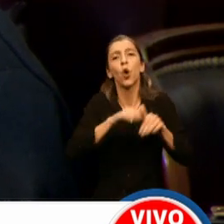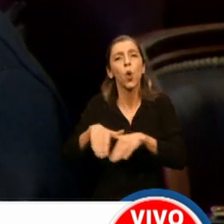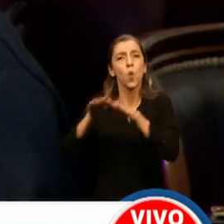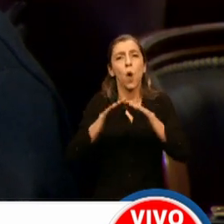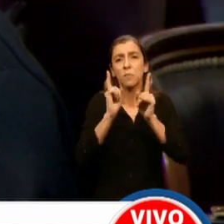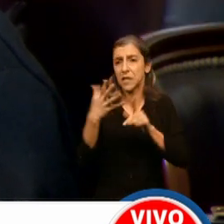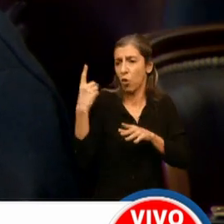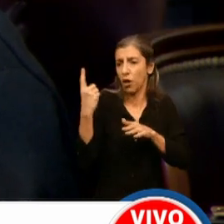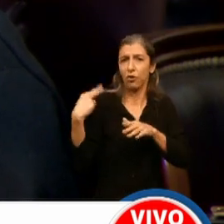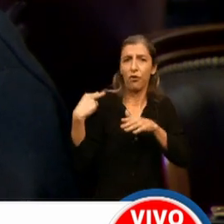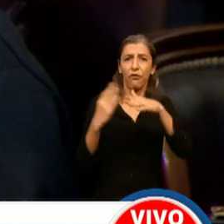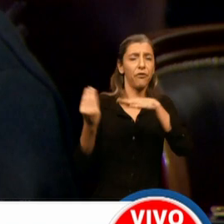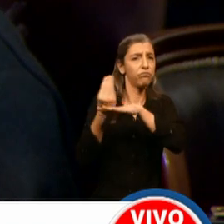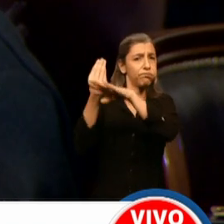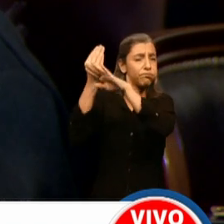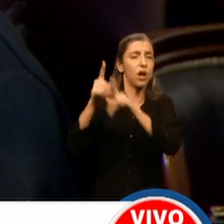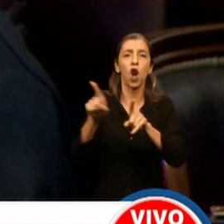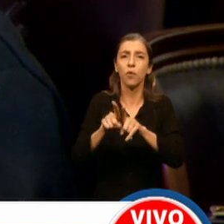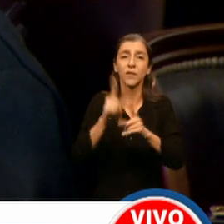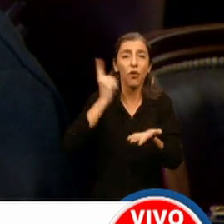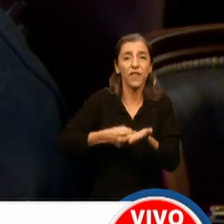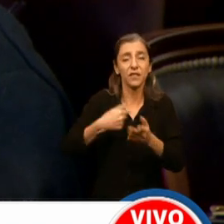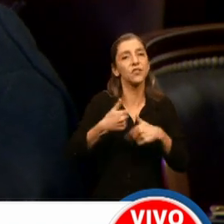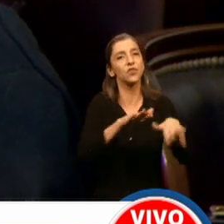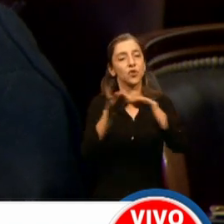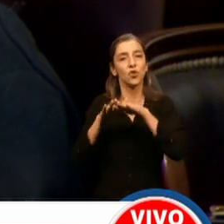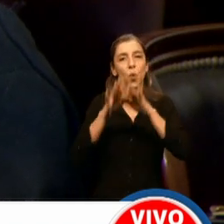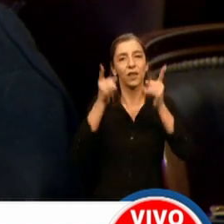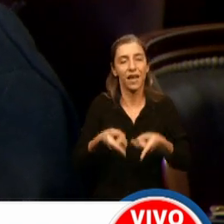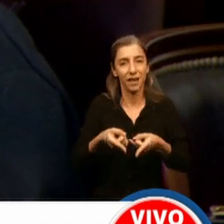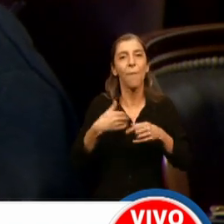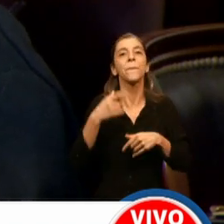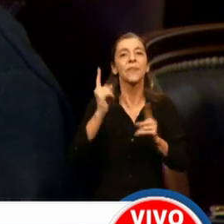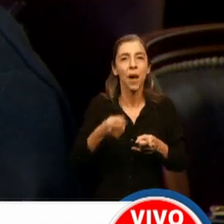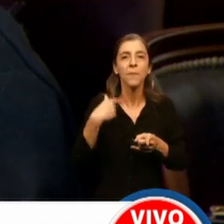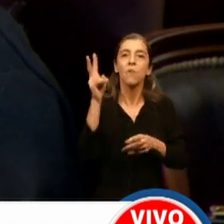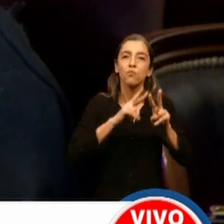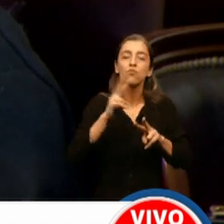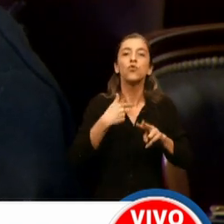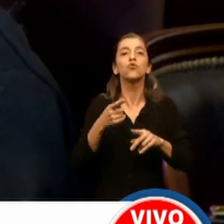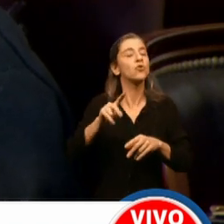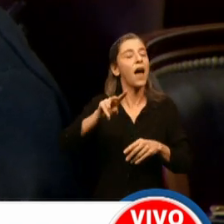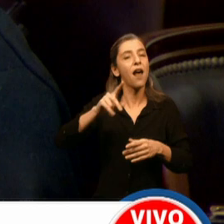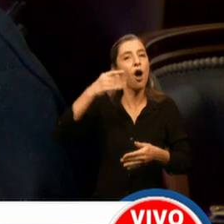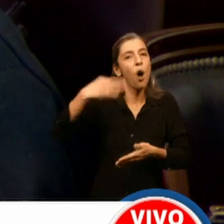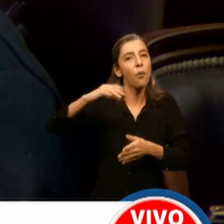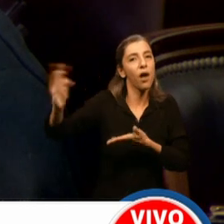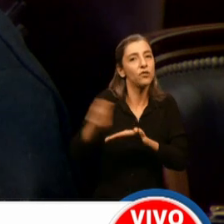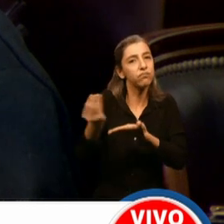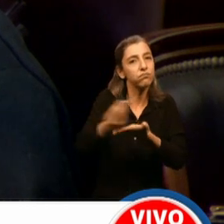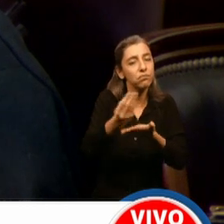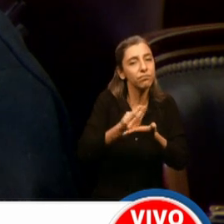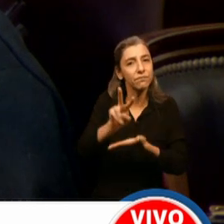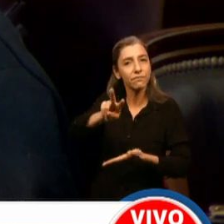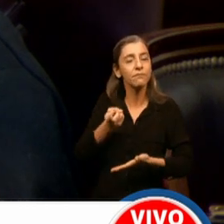directivos y de toma de decisiones y establece que debe garantizarse la representación de personas transgénero transexuales travestis e